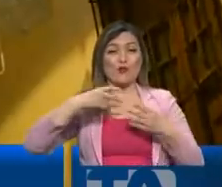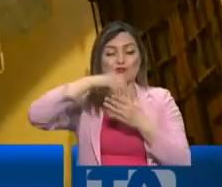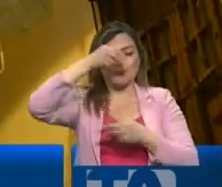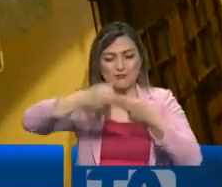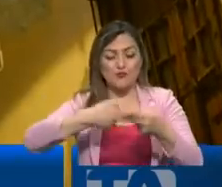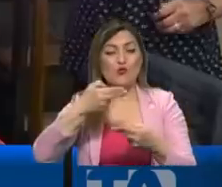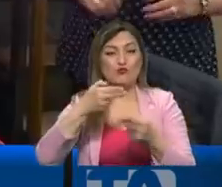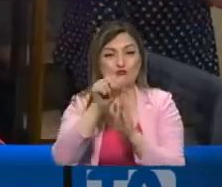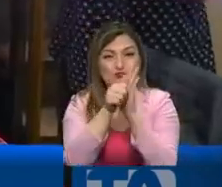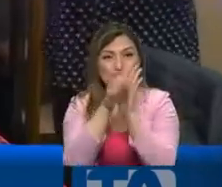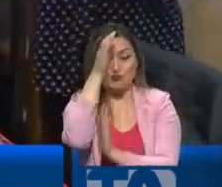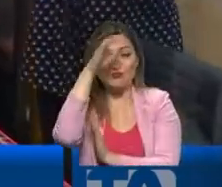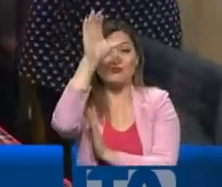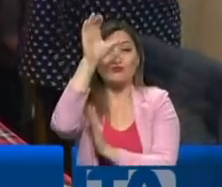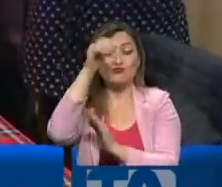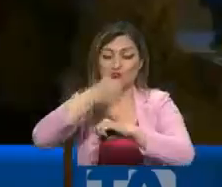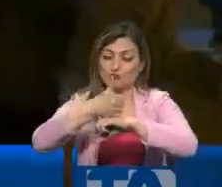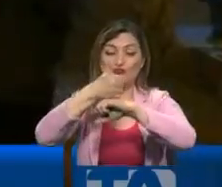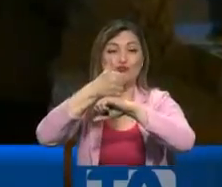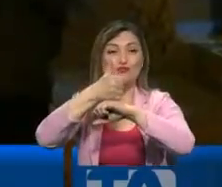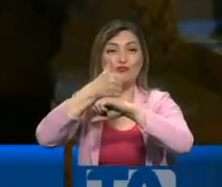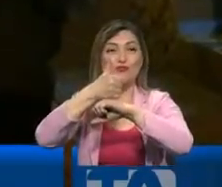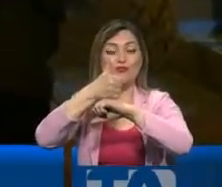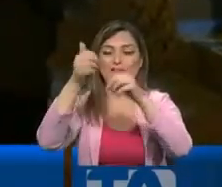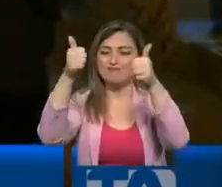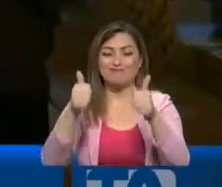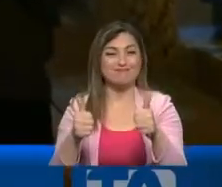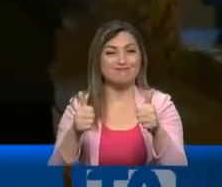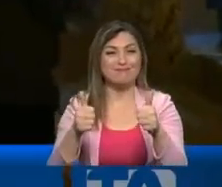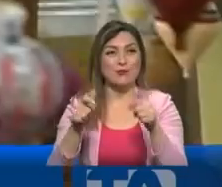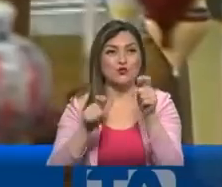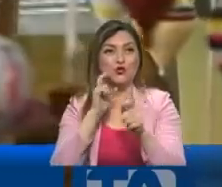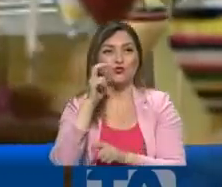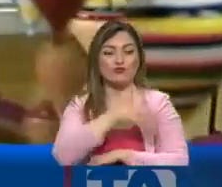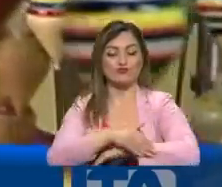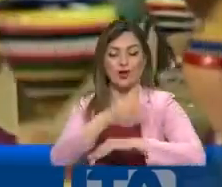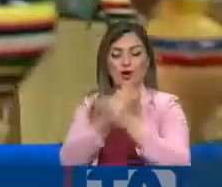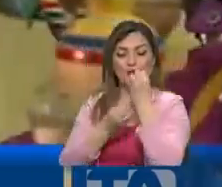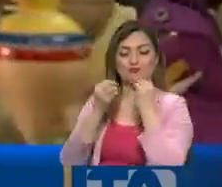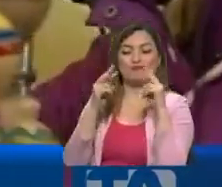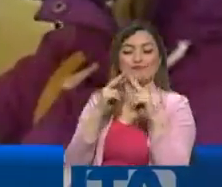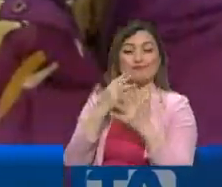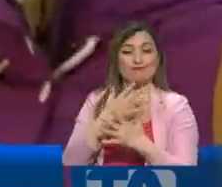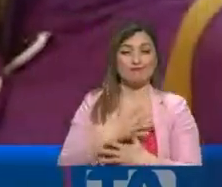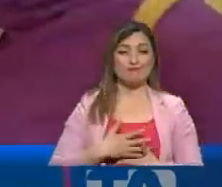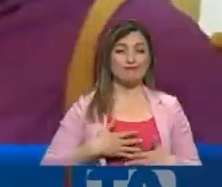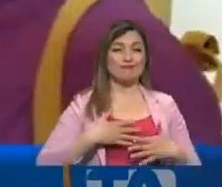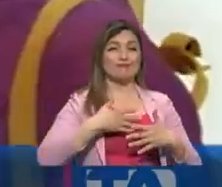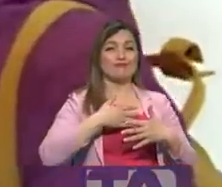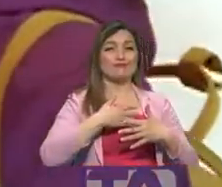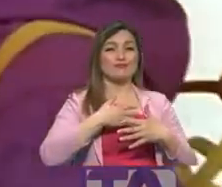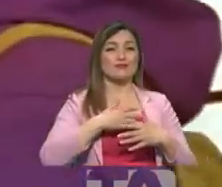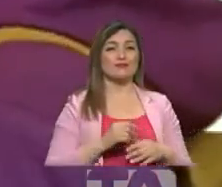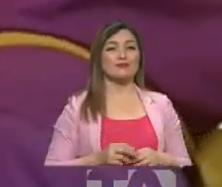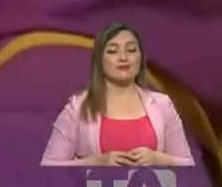culturales, autoridades y artesanos. En esta calle, el turista podía comer, conocer y disfrutar.